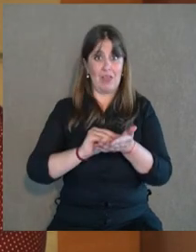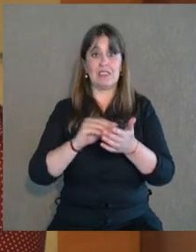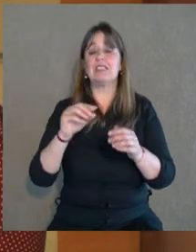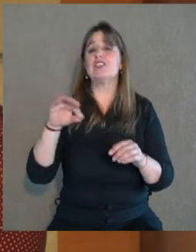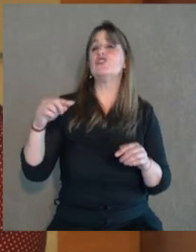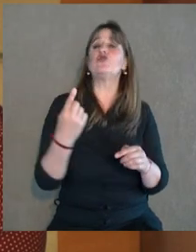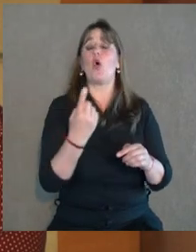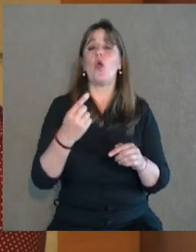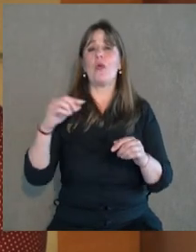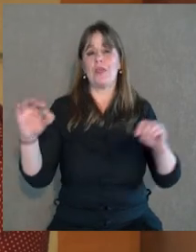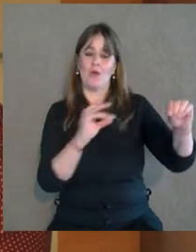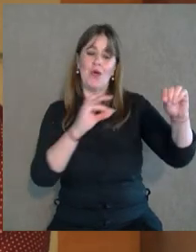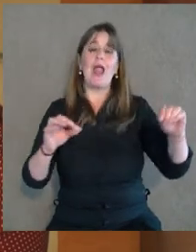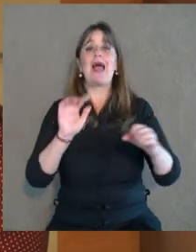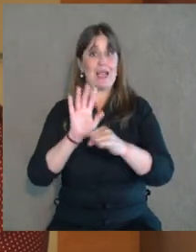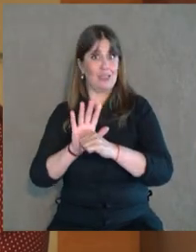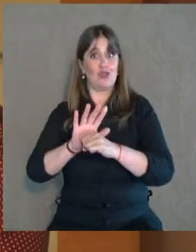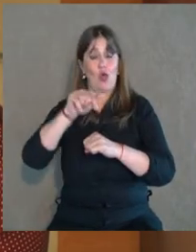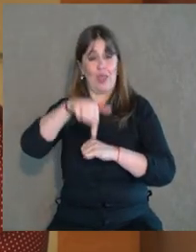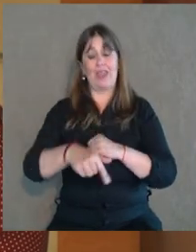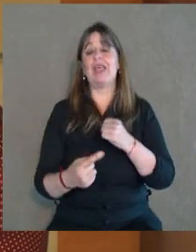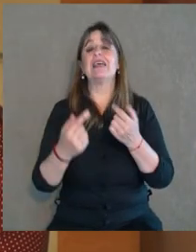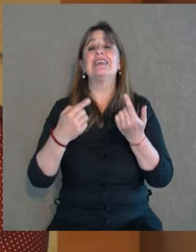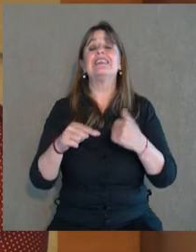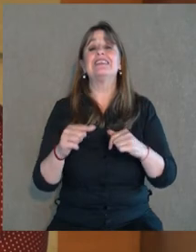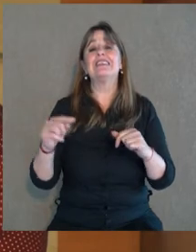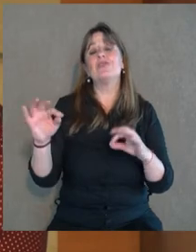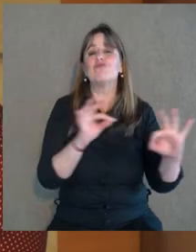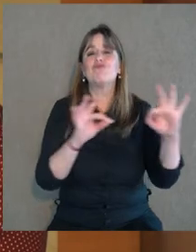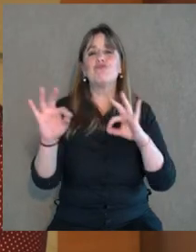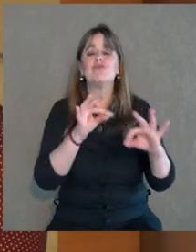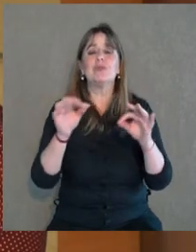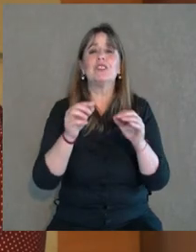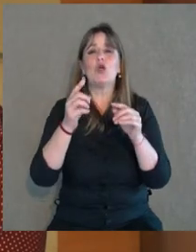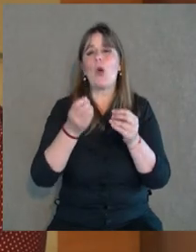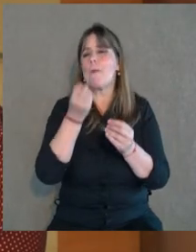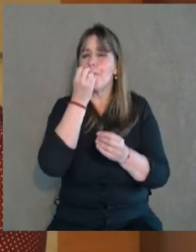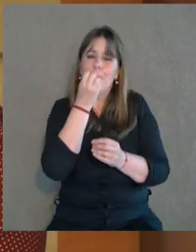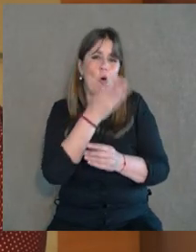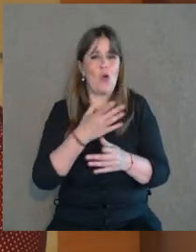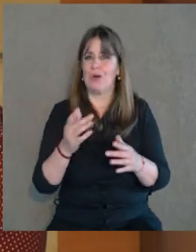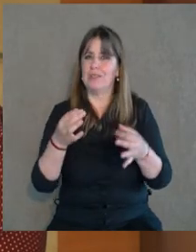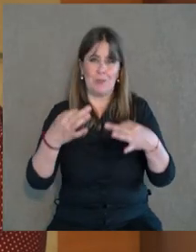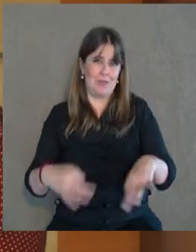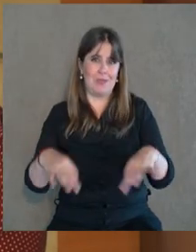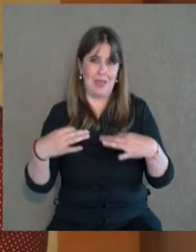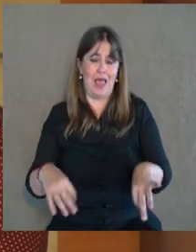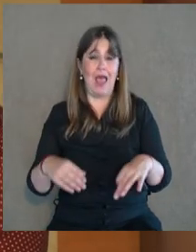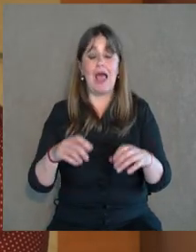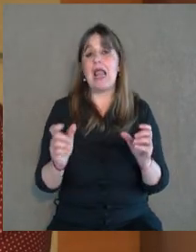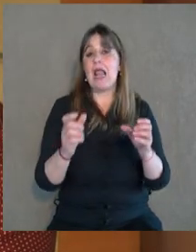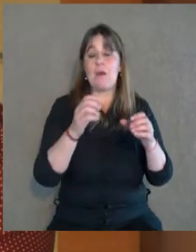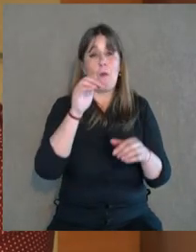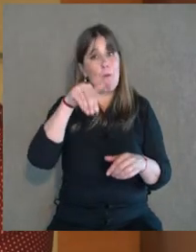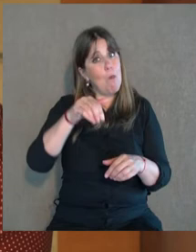y es una linda sensación como tess y este concierto es muy especial recordemos que mozart por ejemplo las compuso todas en un periodo